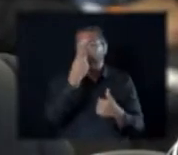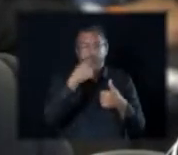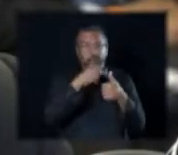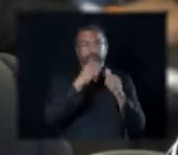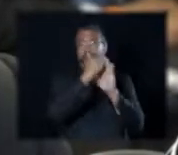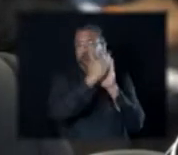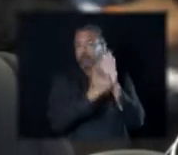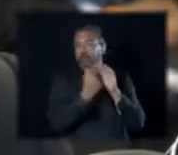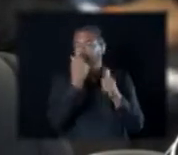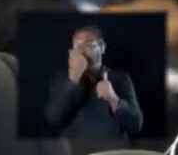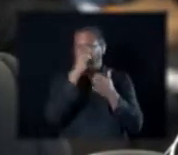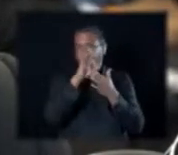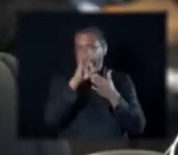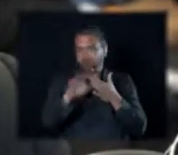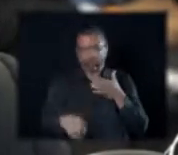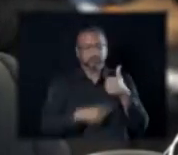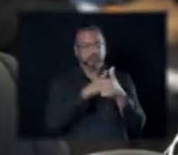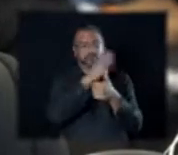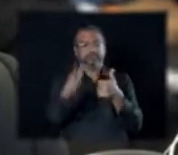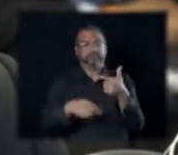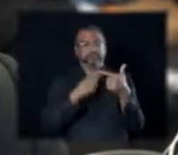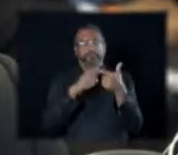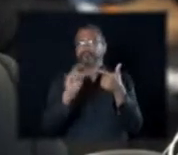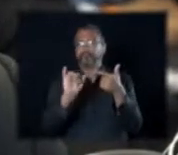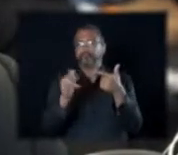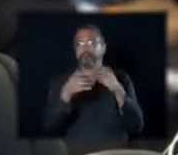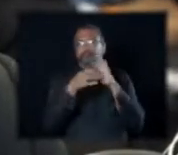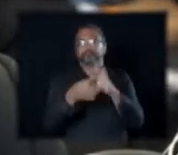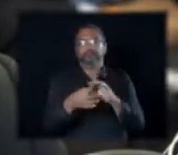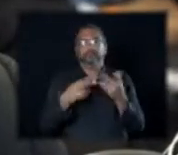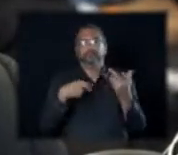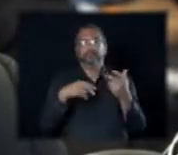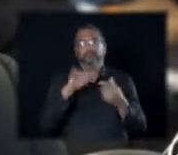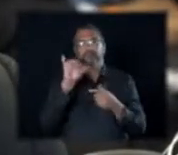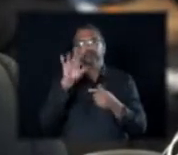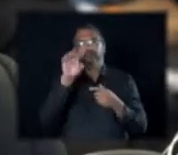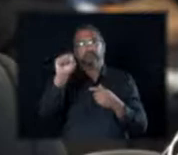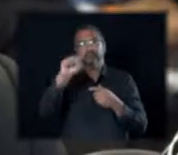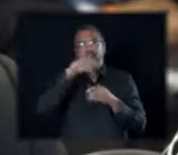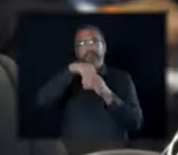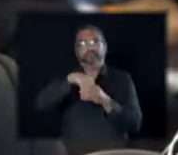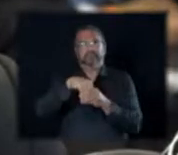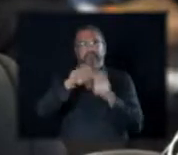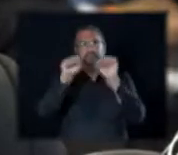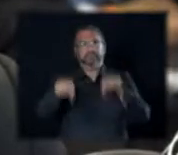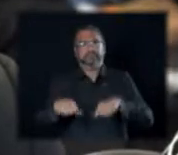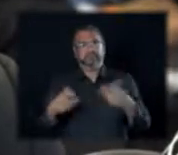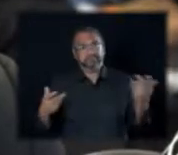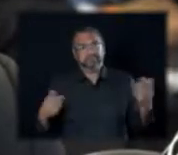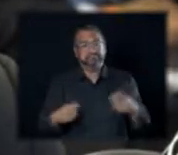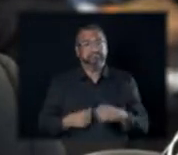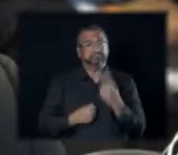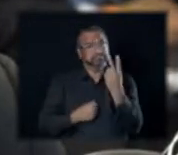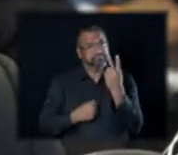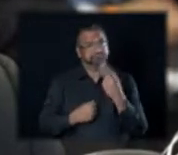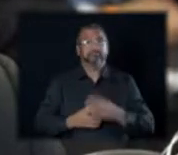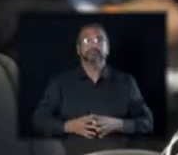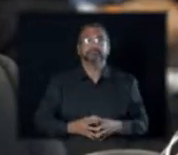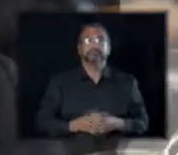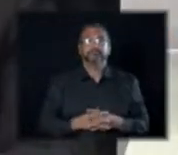dos proyectos corriendo, el de contabilidad y el otro era sobre el sistema de impuestos.